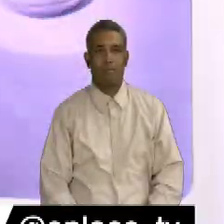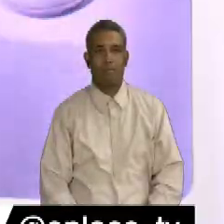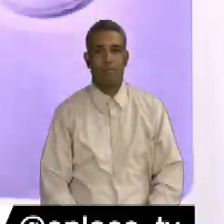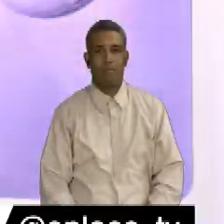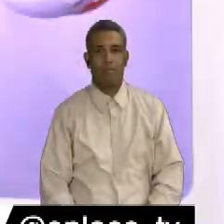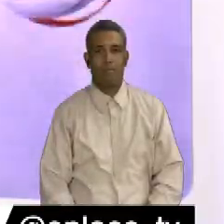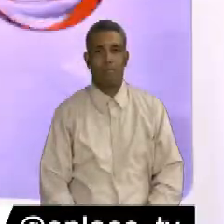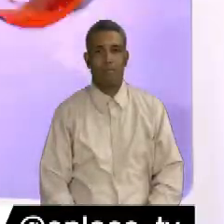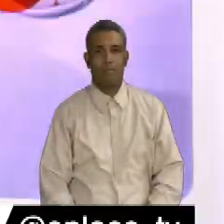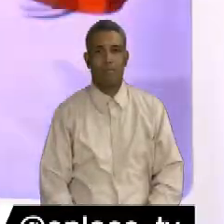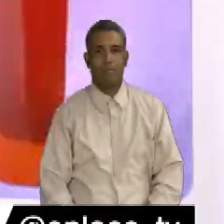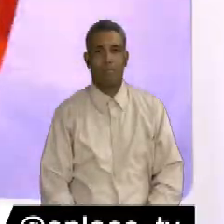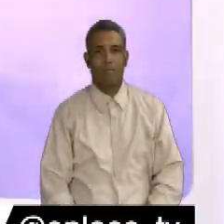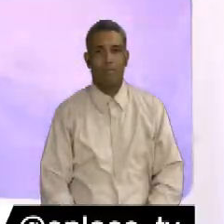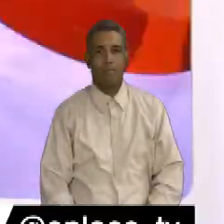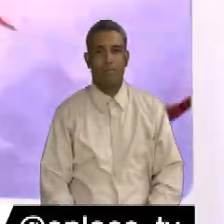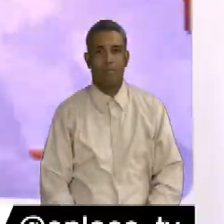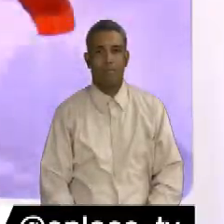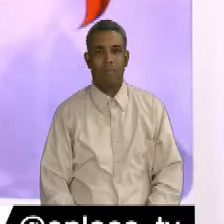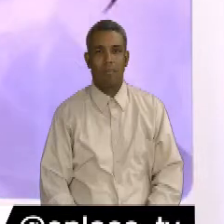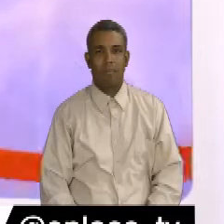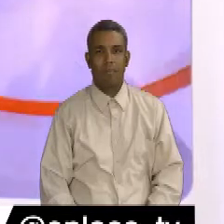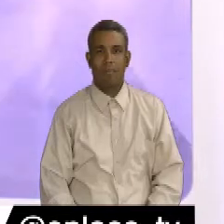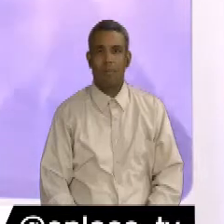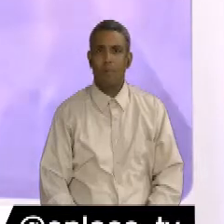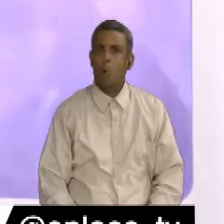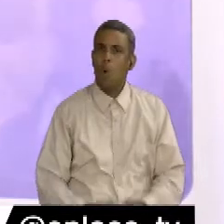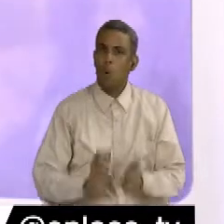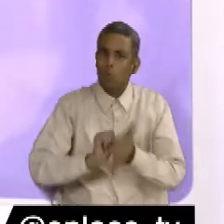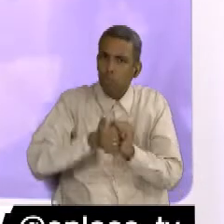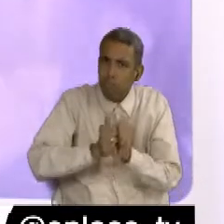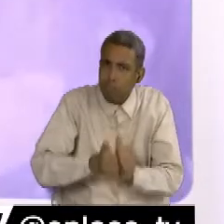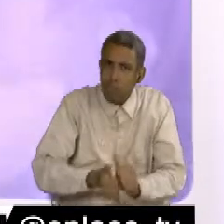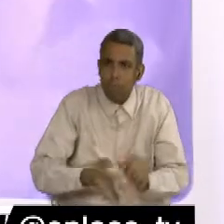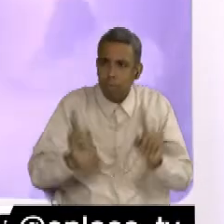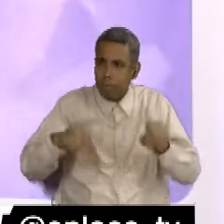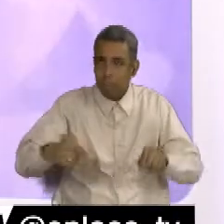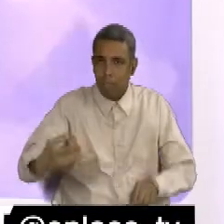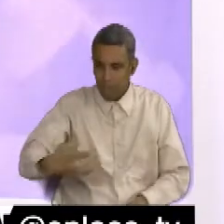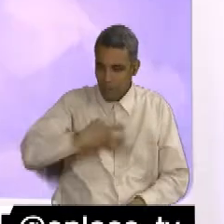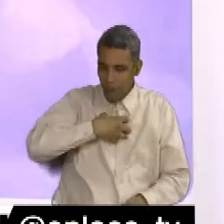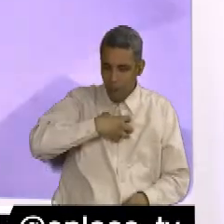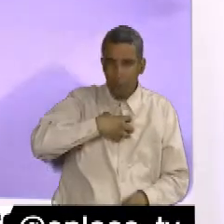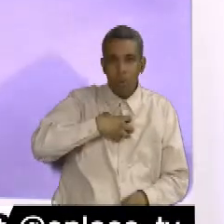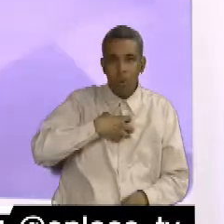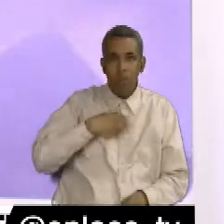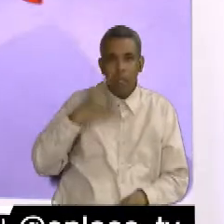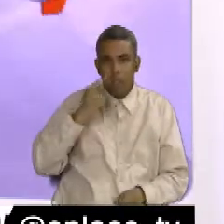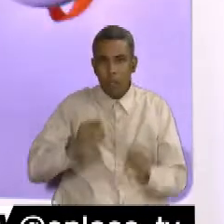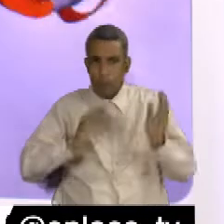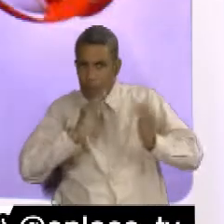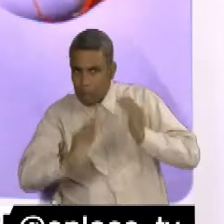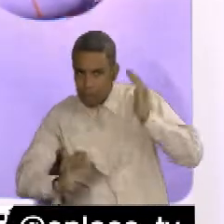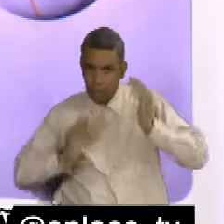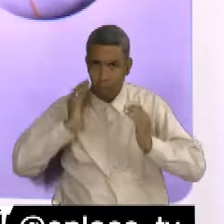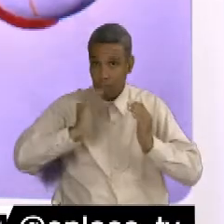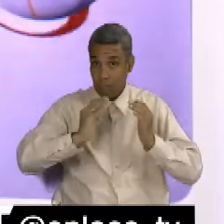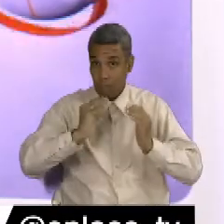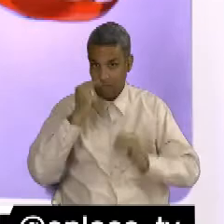Un fin de semana cargado de actividades deportivas, porque también tuvo lugar el segundo campeonato departamental de taekwondo con excelentes